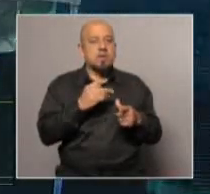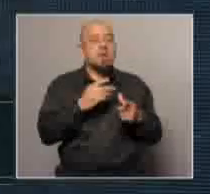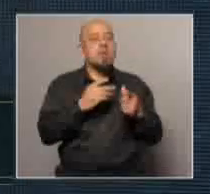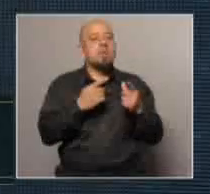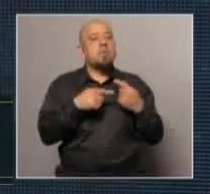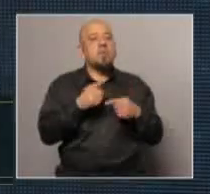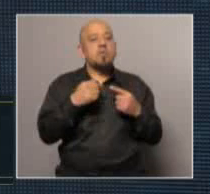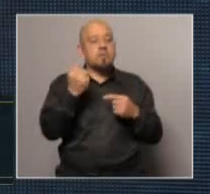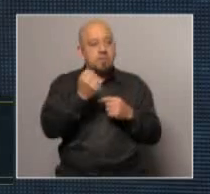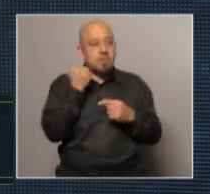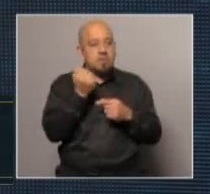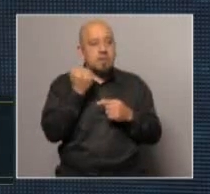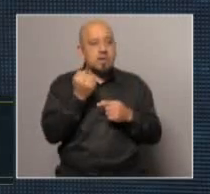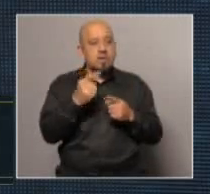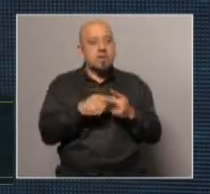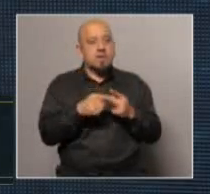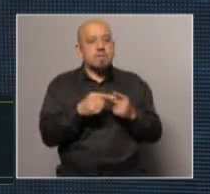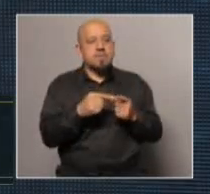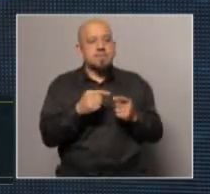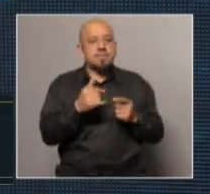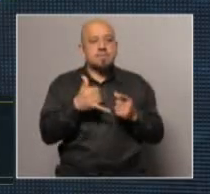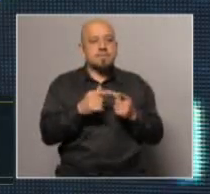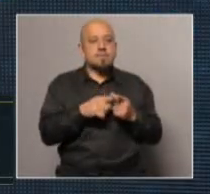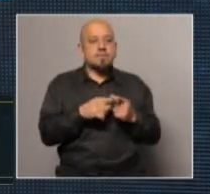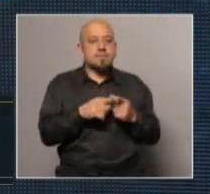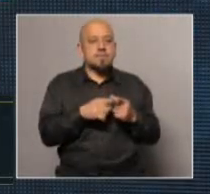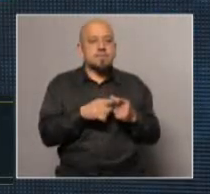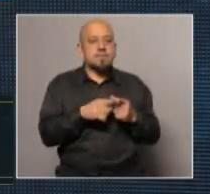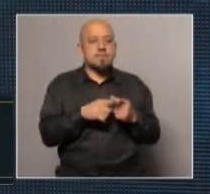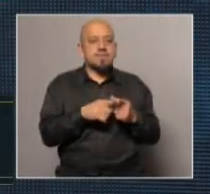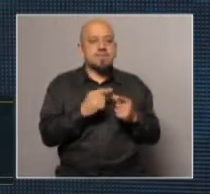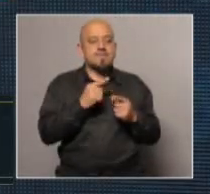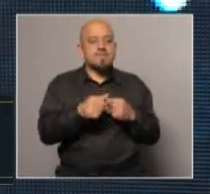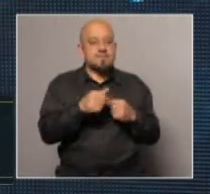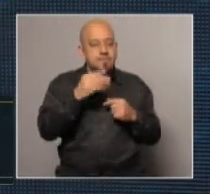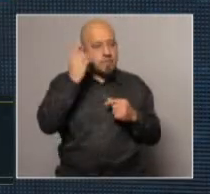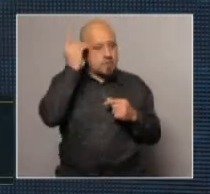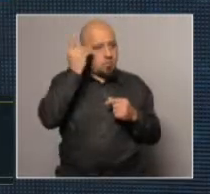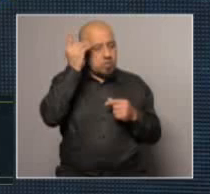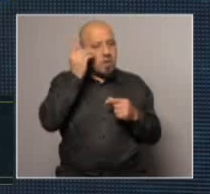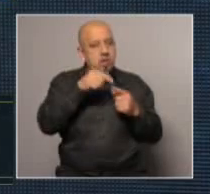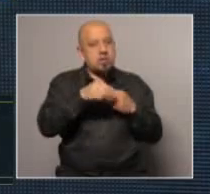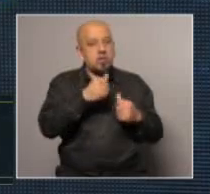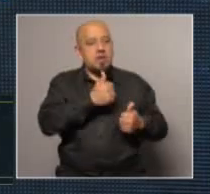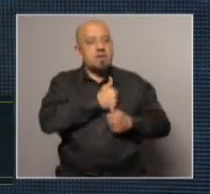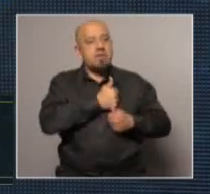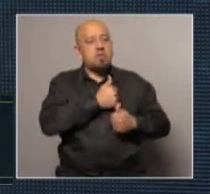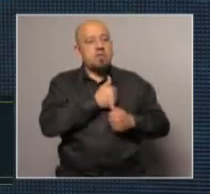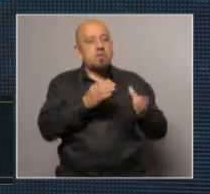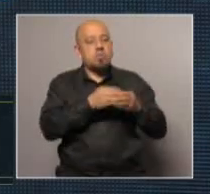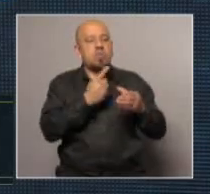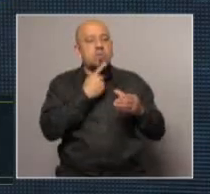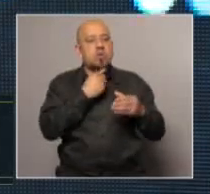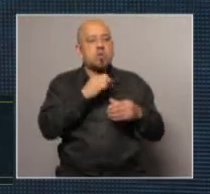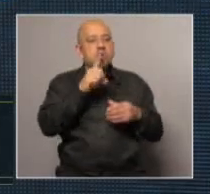aspectos fundamentales que tiene la... Inclusive el otro día se fue a reunir conmigo un diputado de Cabildo Abierto, Sodano,